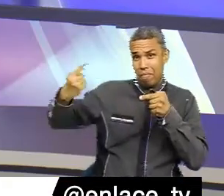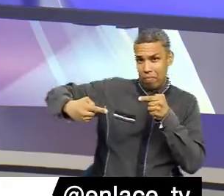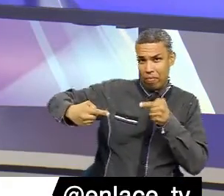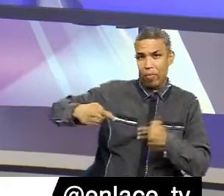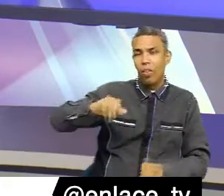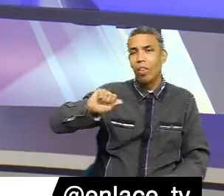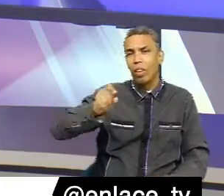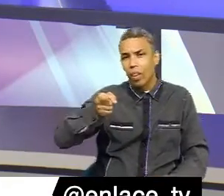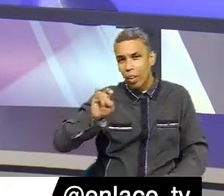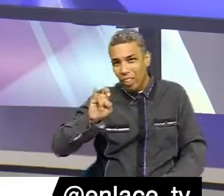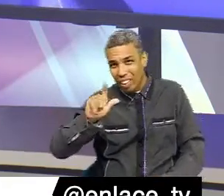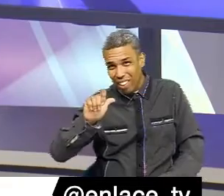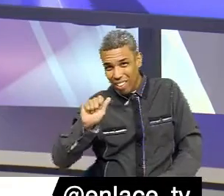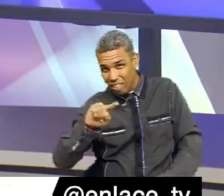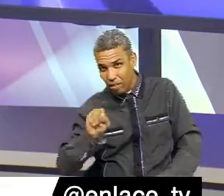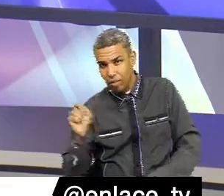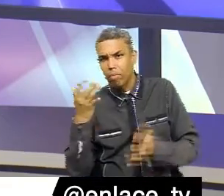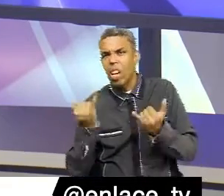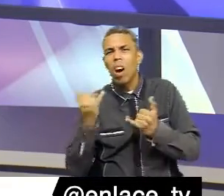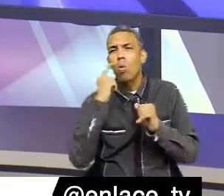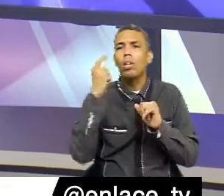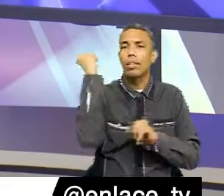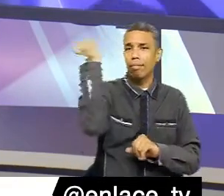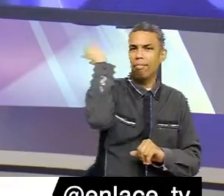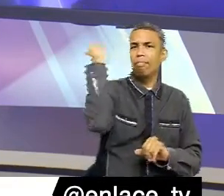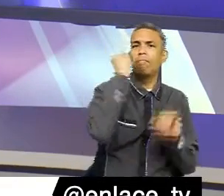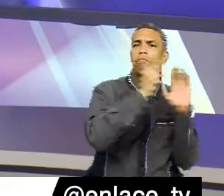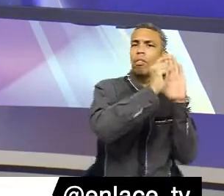Y conozcamos ahora cómo quedó la tabla de posiciones después de esta